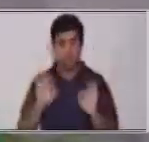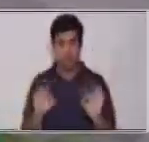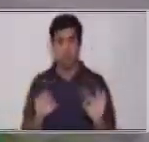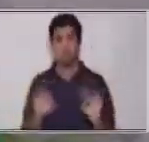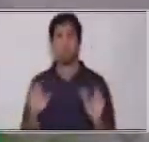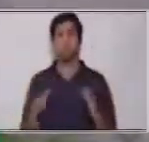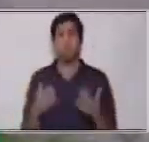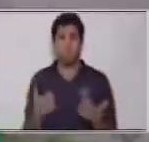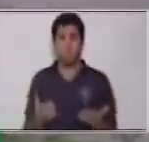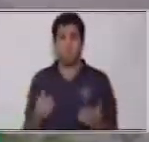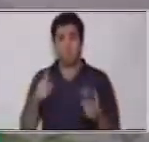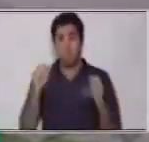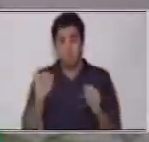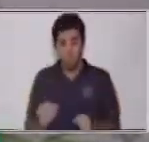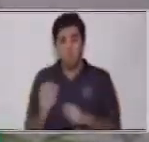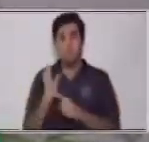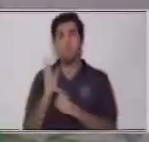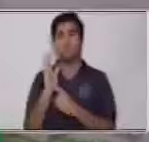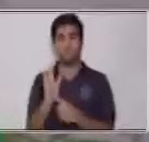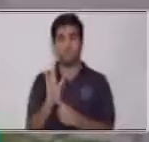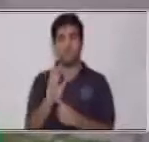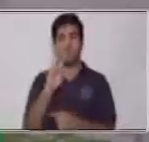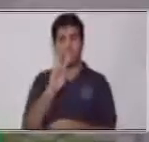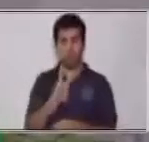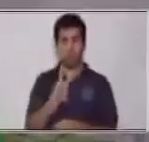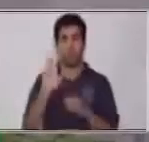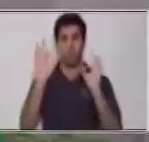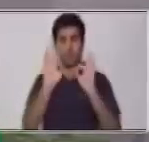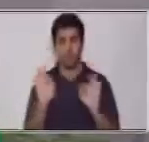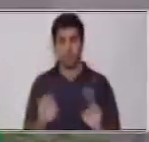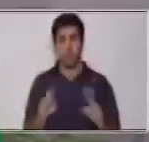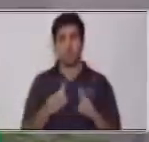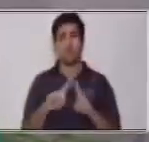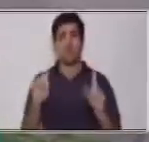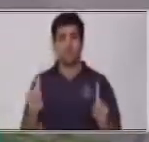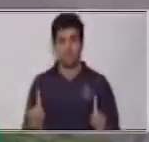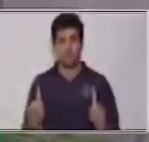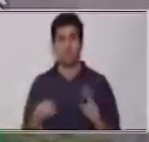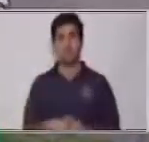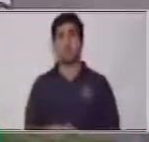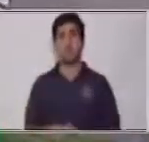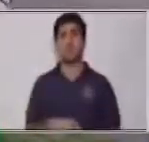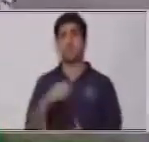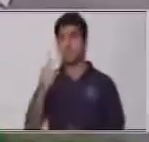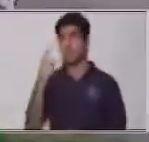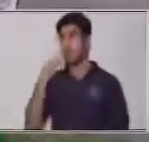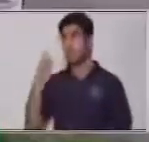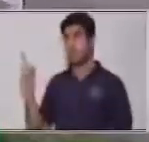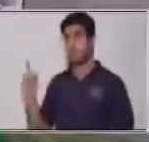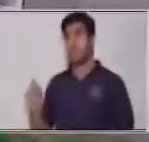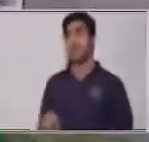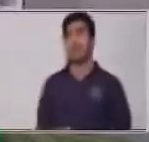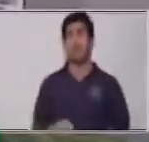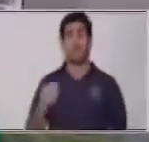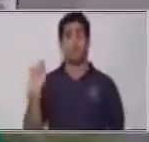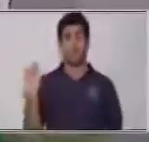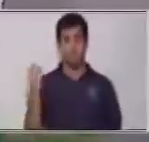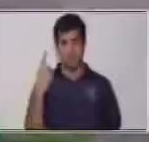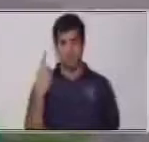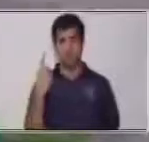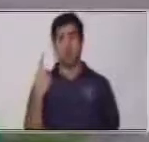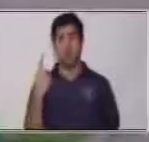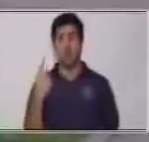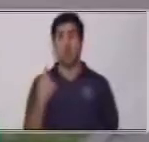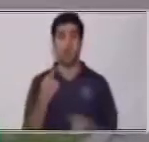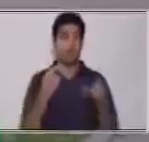se pueden presentar de dos maneras. La primera es en hechos reales.